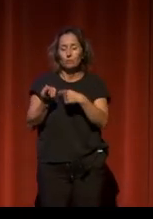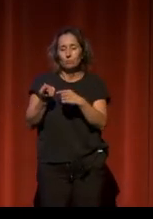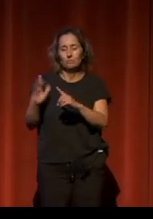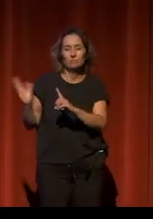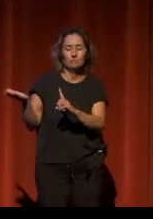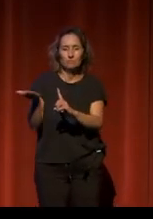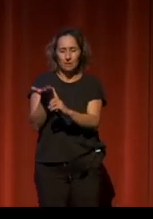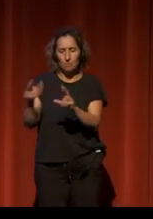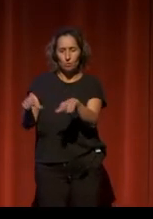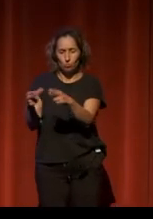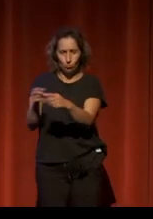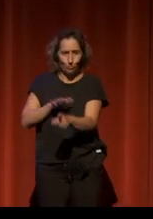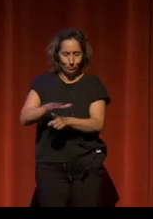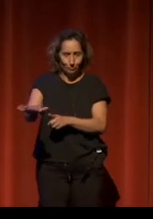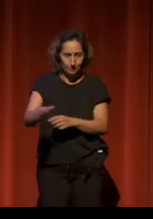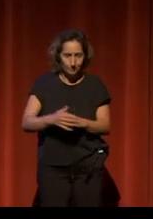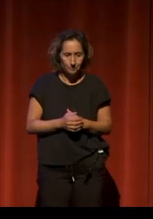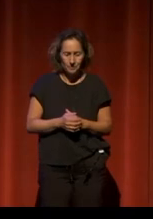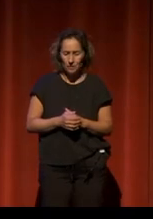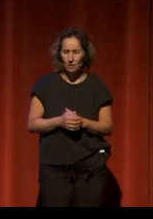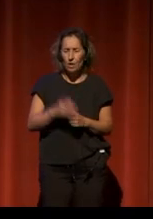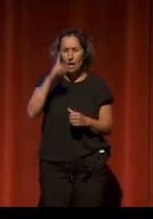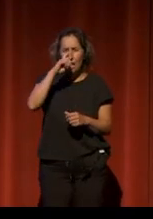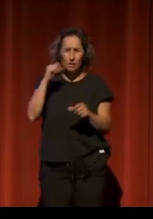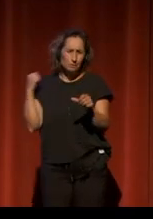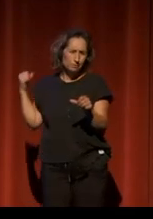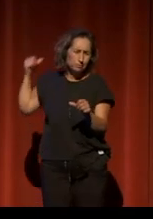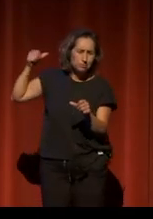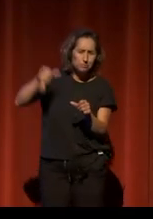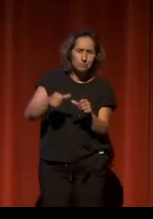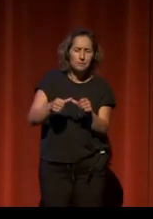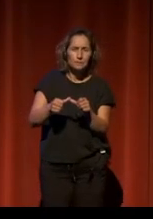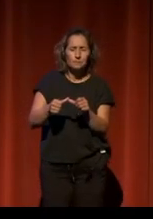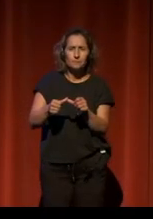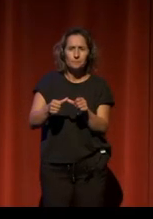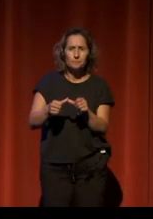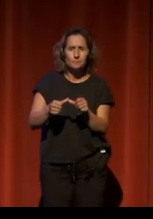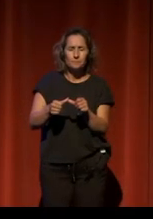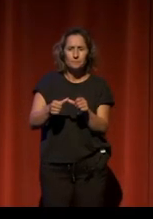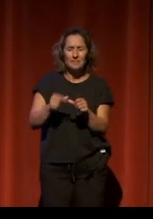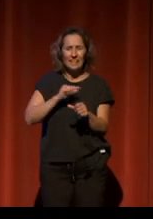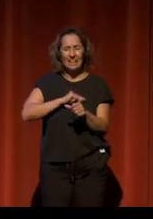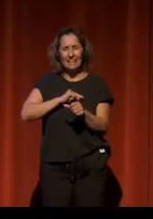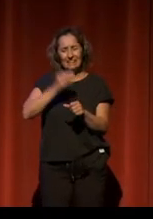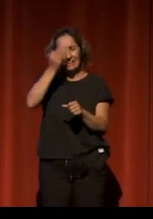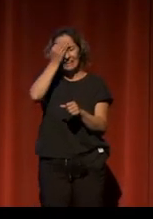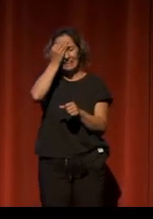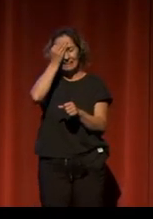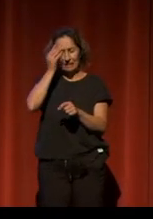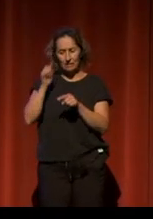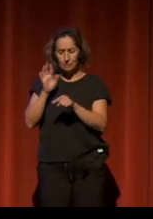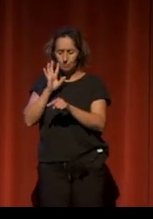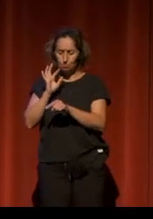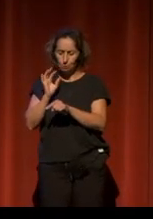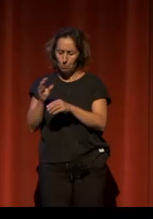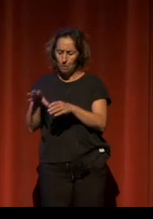No yo durante bastantes años intenté llevar la lógica de la ética hacker a las organizaciones